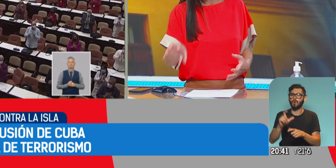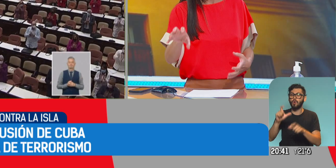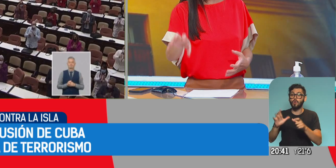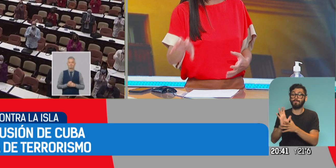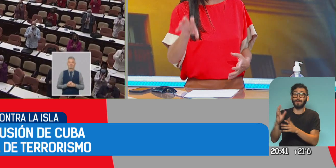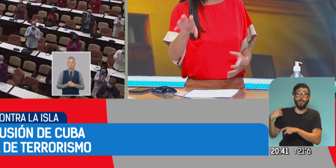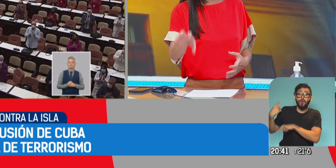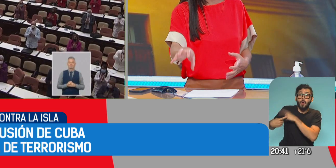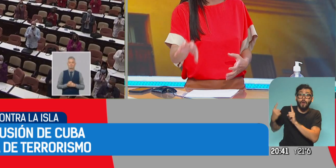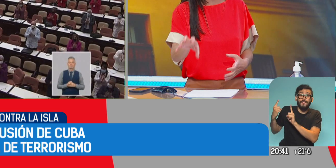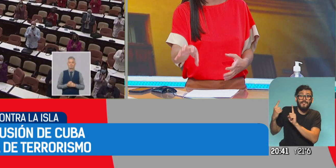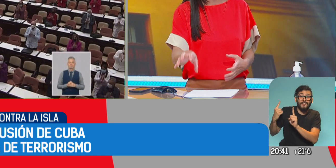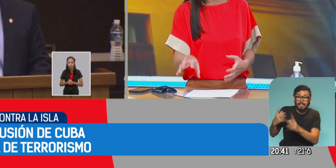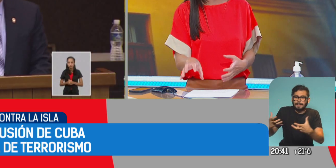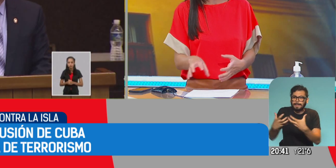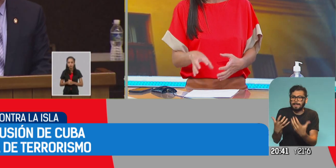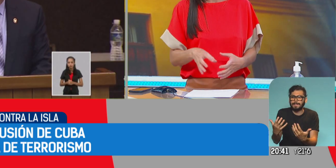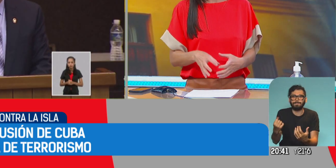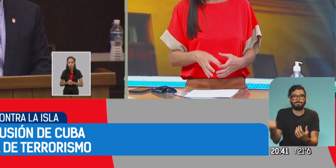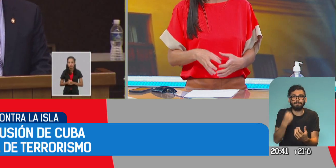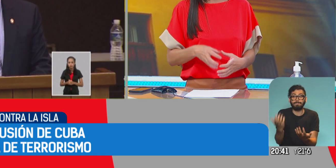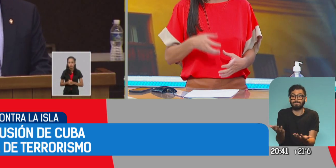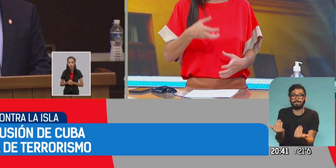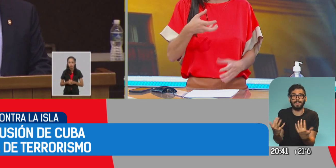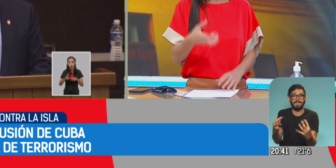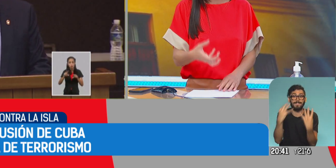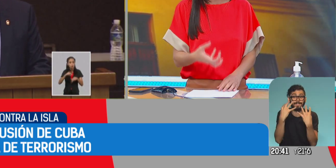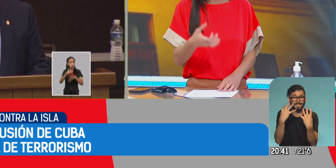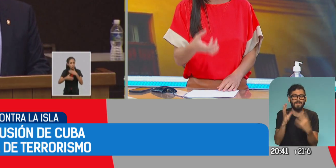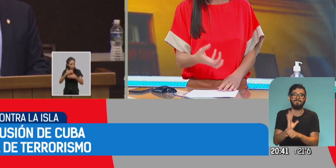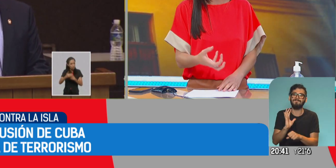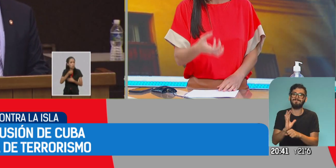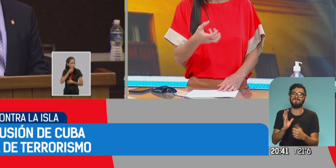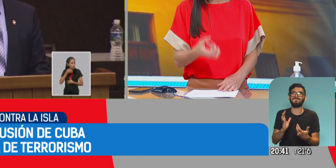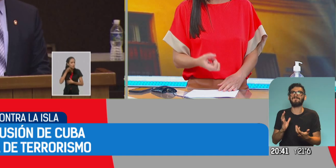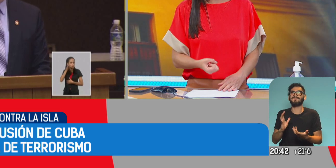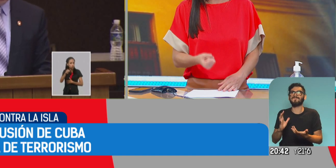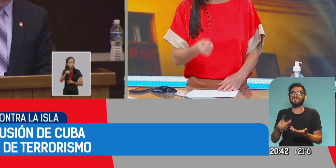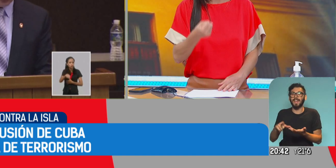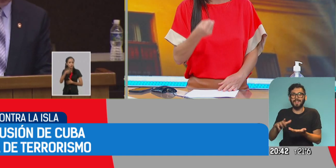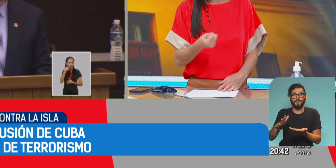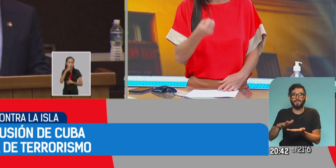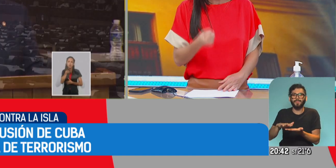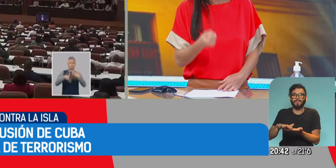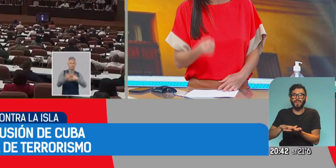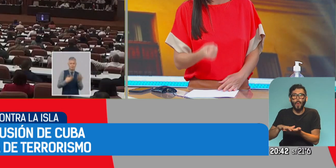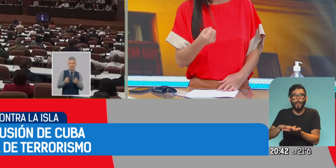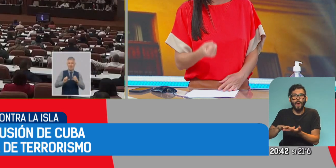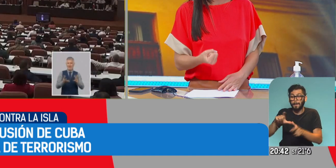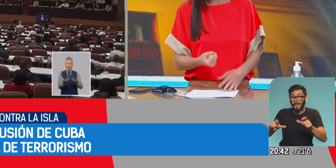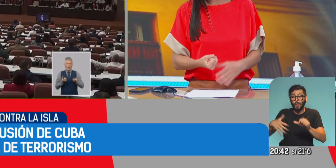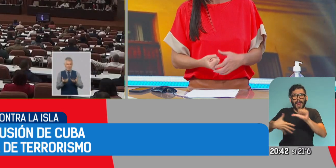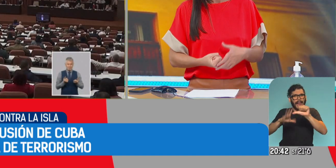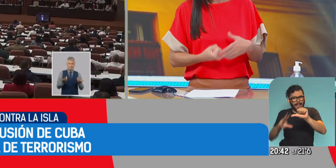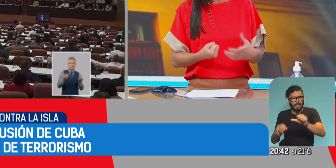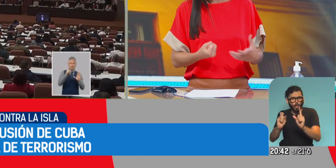apuntara a ese segmento del electorado como para reforzar esa base bien de adherentes a